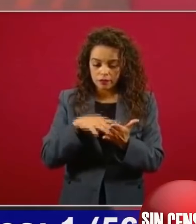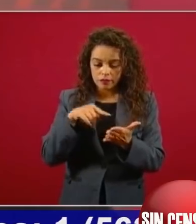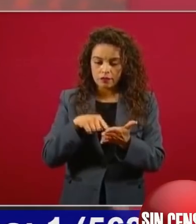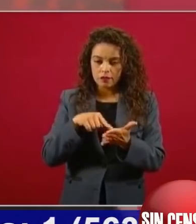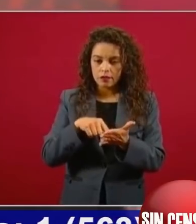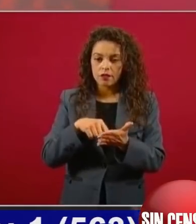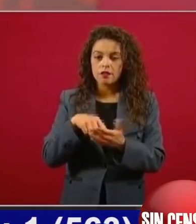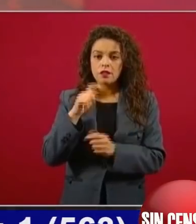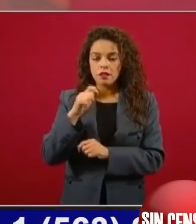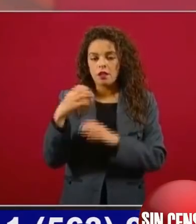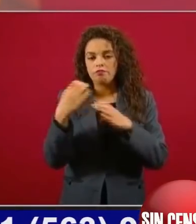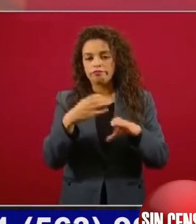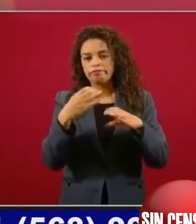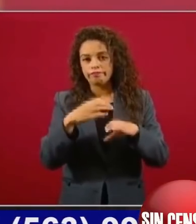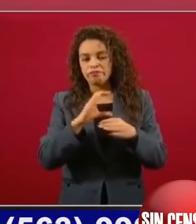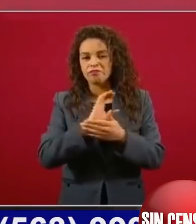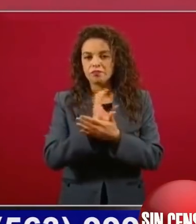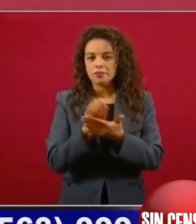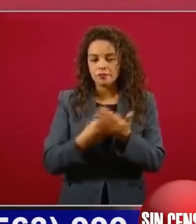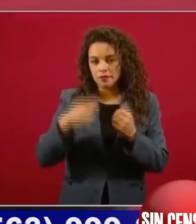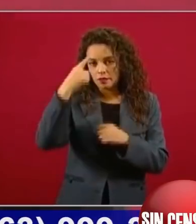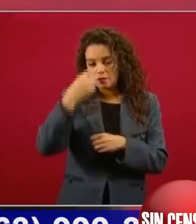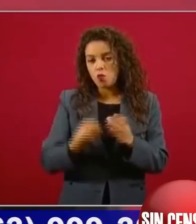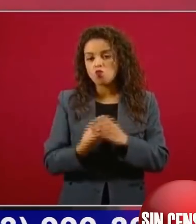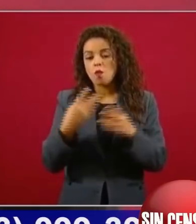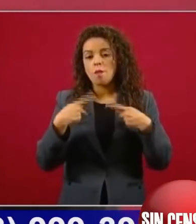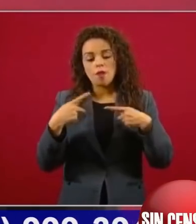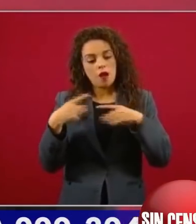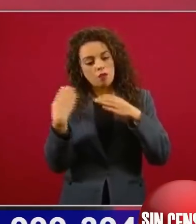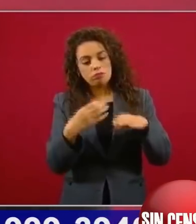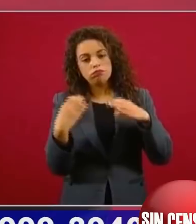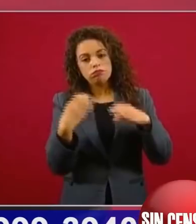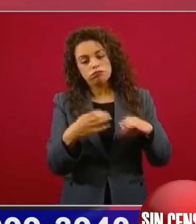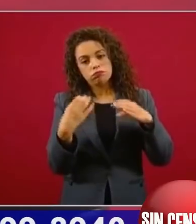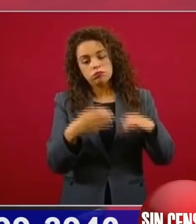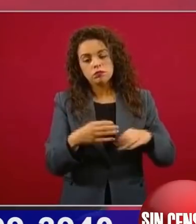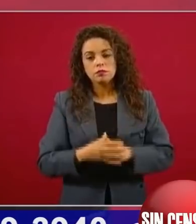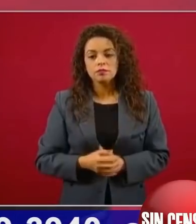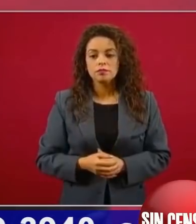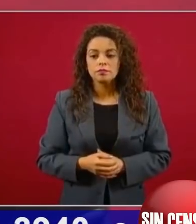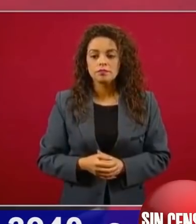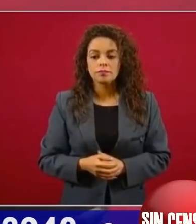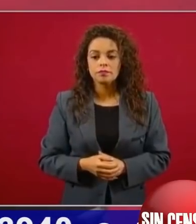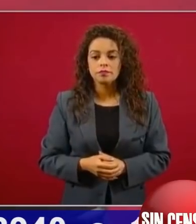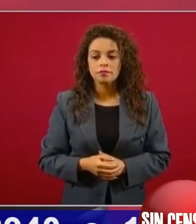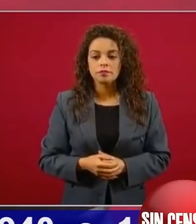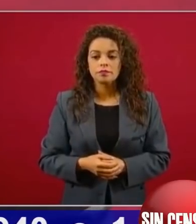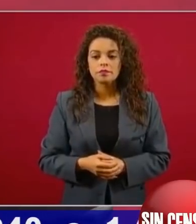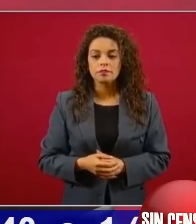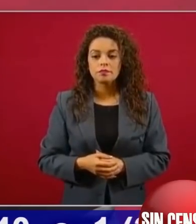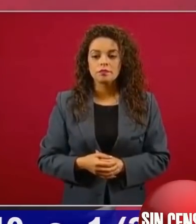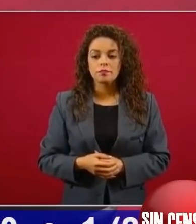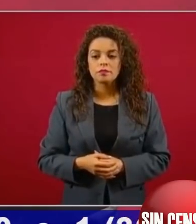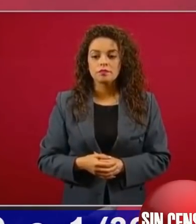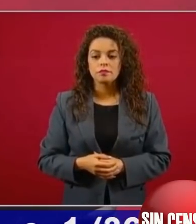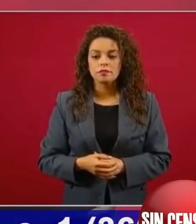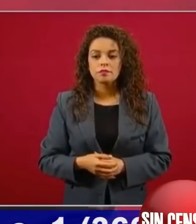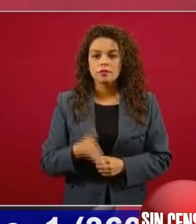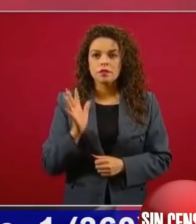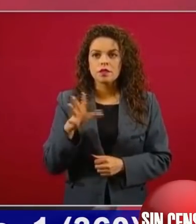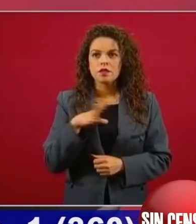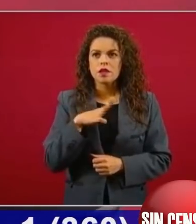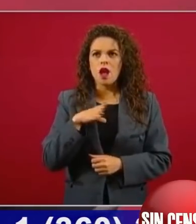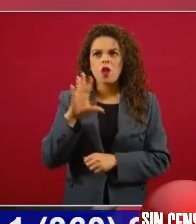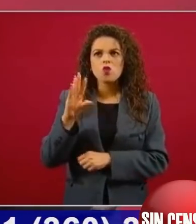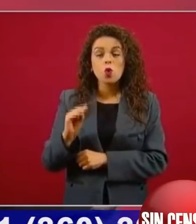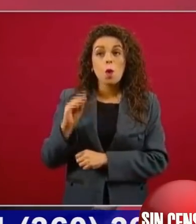es decir, nuevos elementos. Ya llevábamos 95,000. Nada más